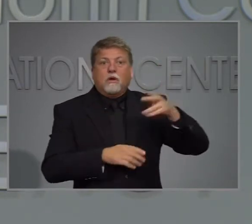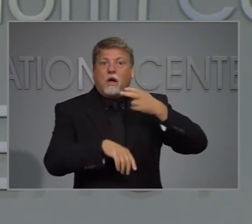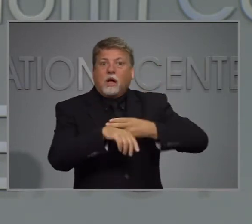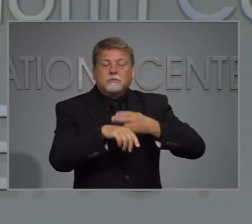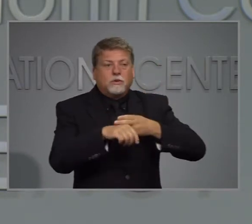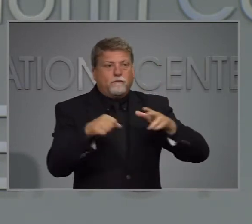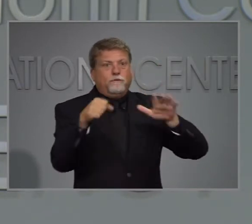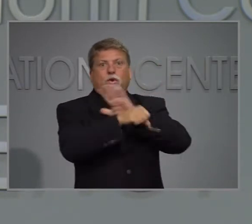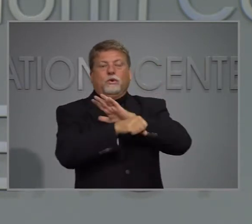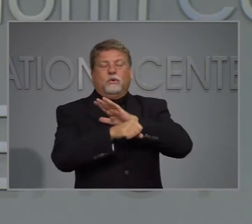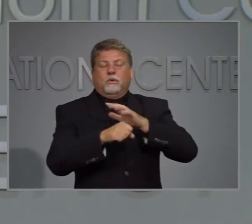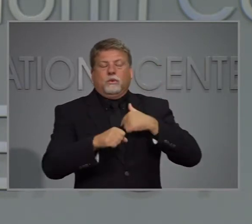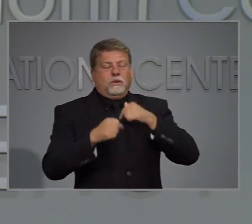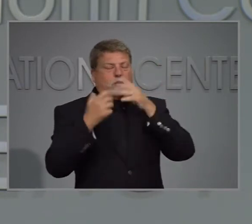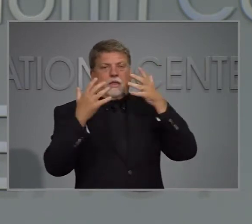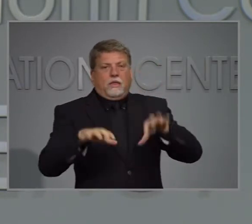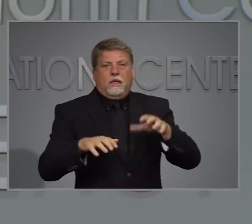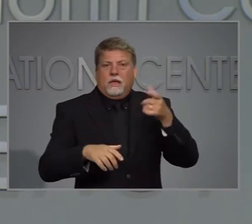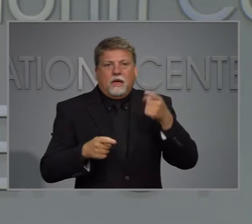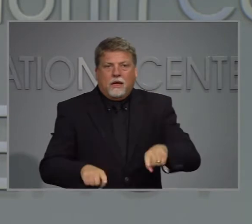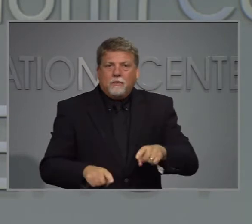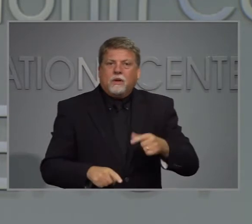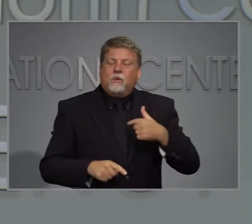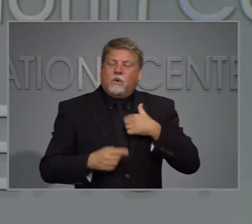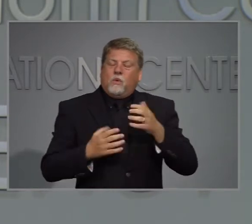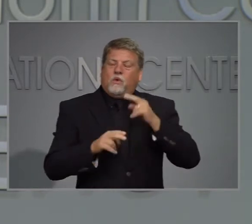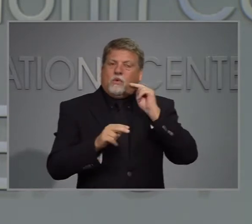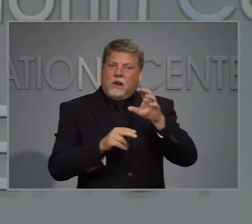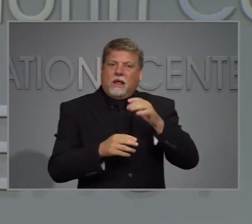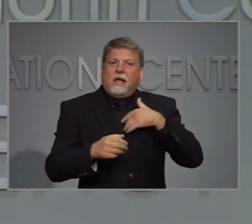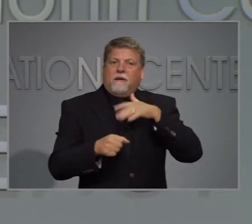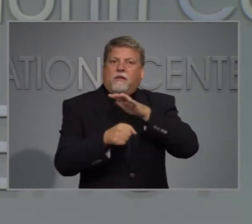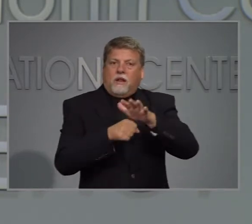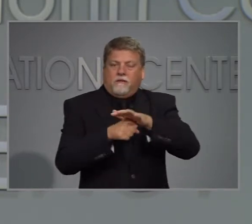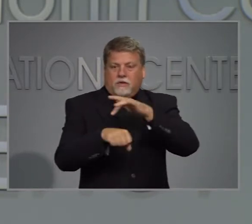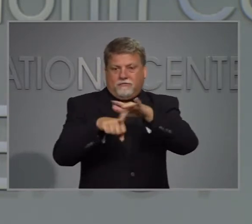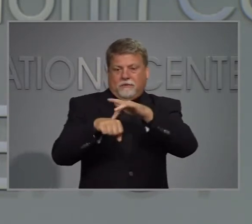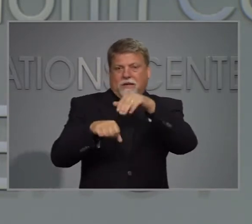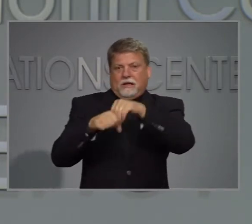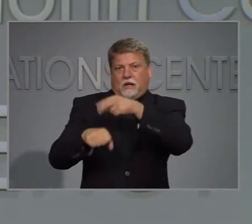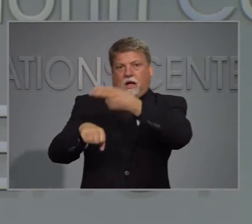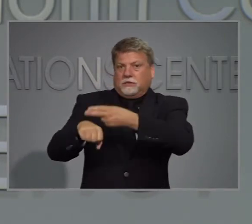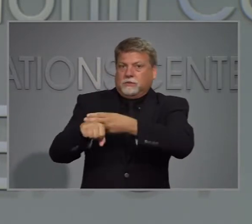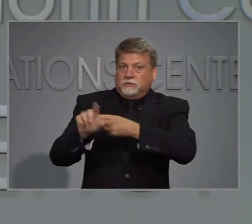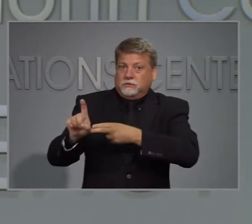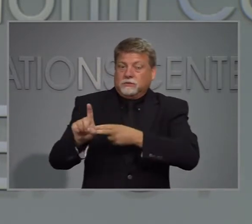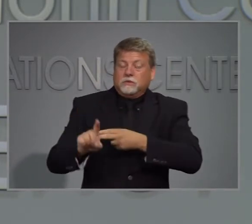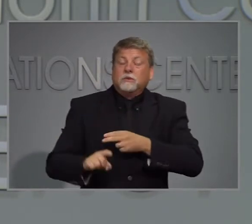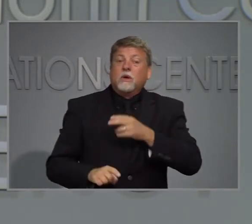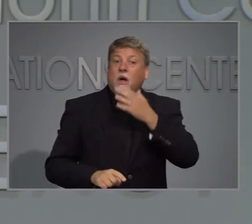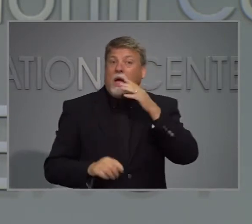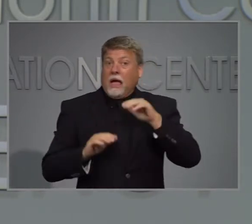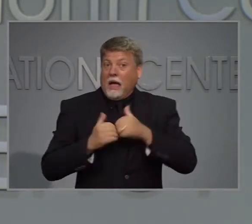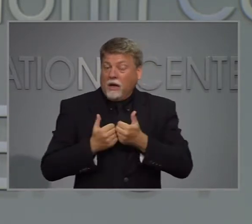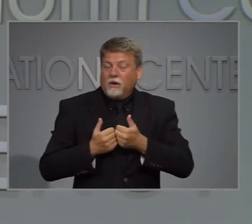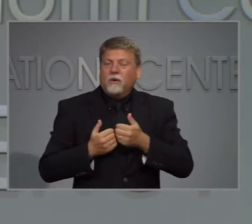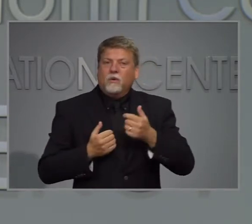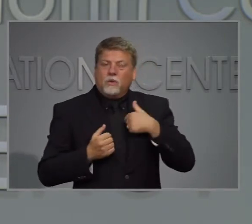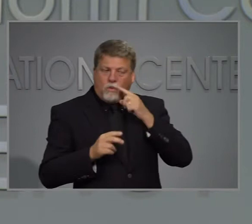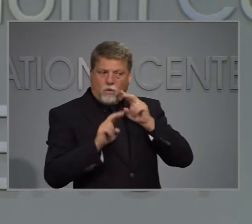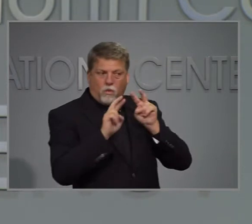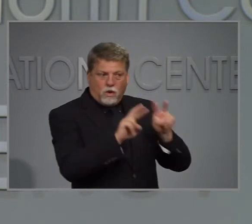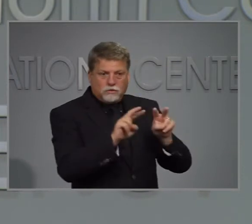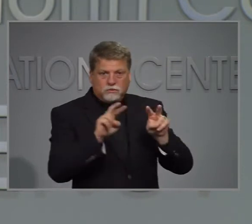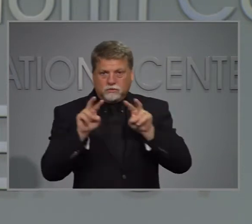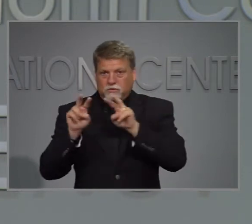muy peligrosamente baja. No queremos cometer ese error en Carolina del Norte. Y continuando con nuestro